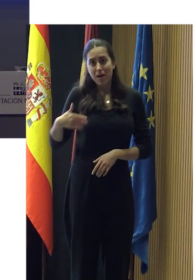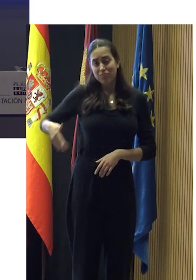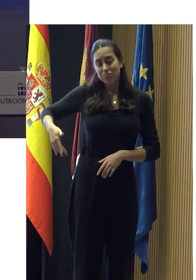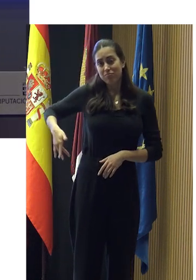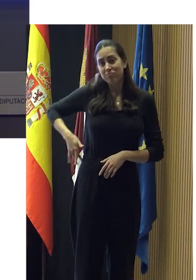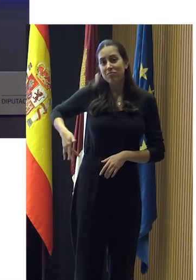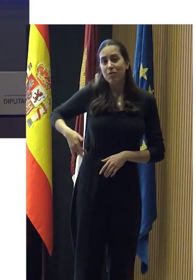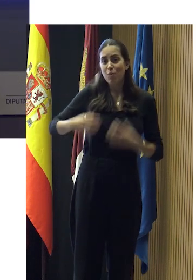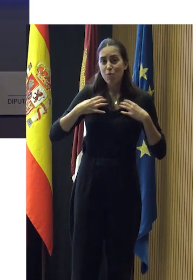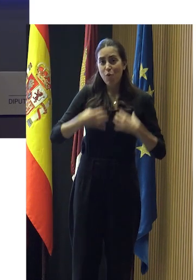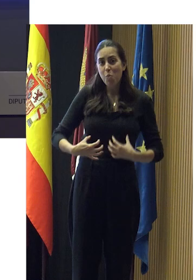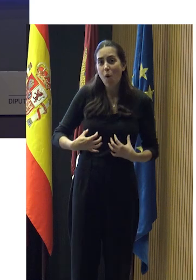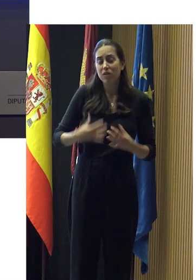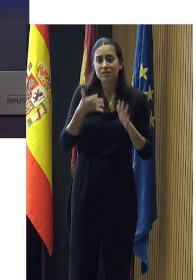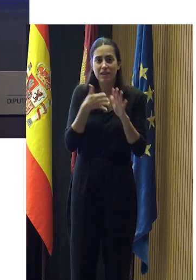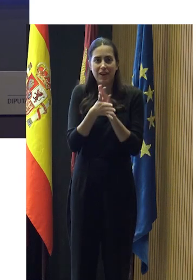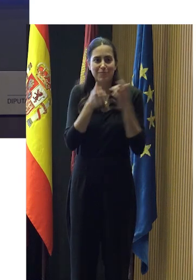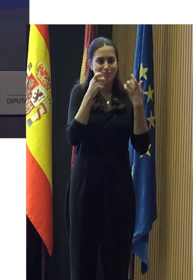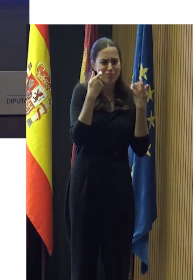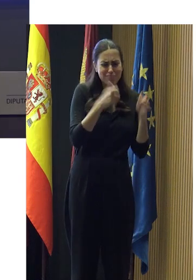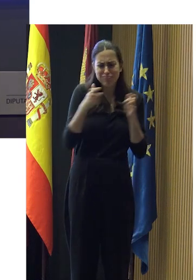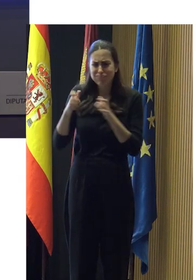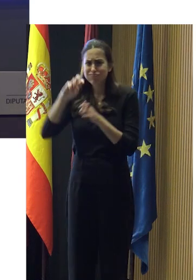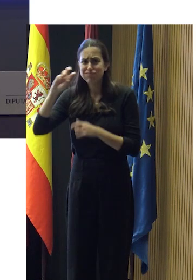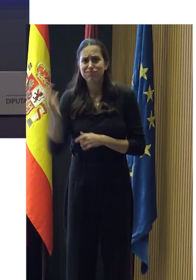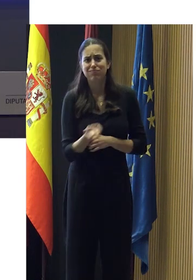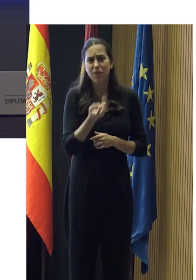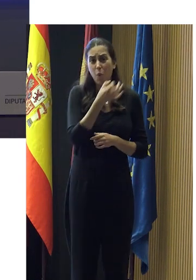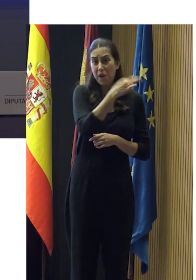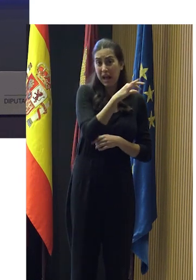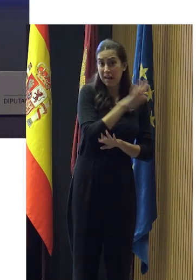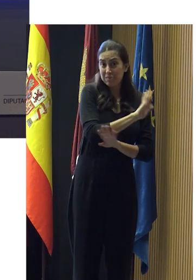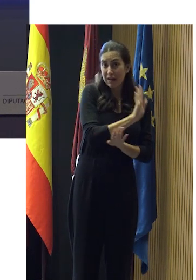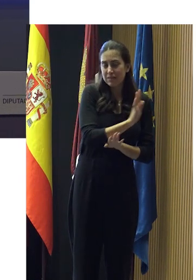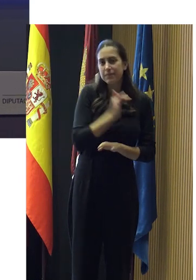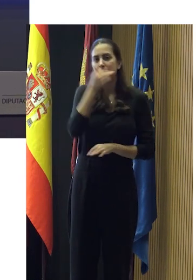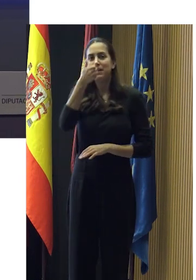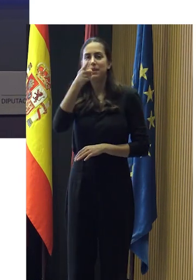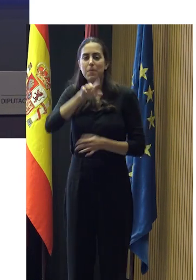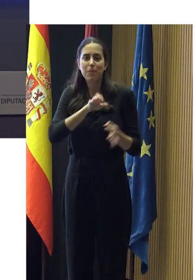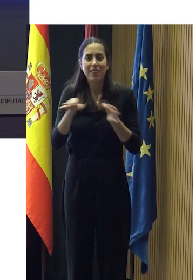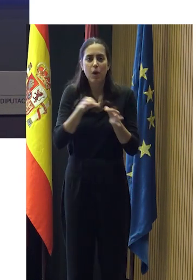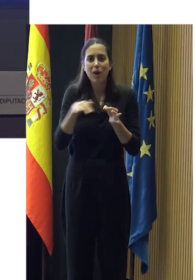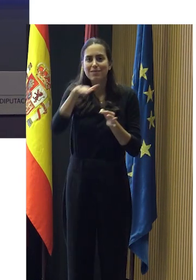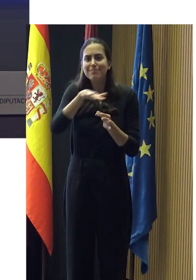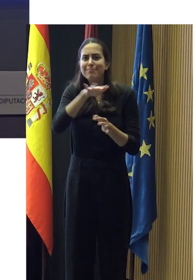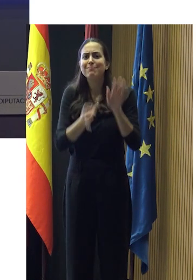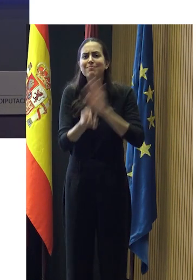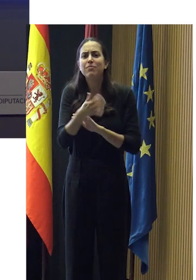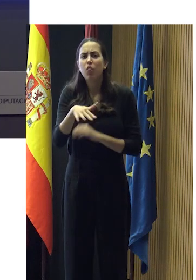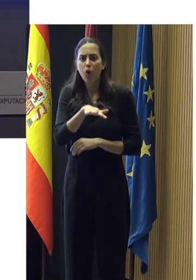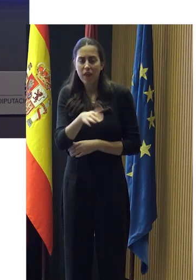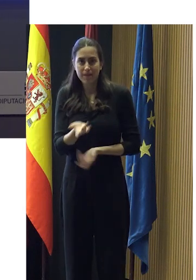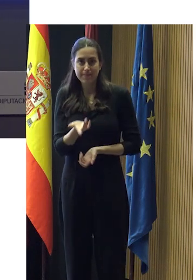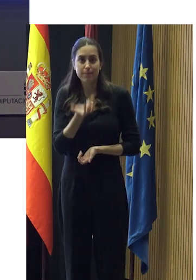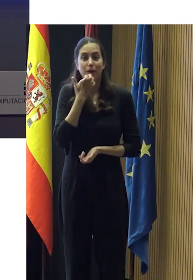pulmón, pero esa no es la única clasificación que hacemos de los tumores. Según la célula de origen, donde se originen los tumores, también vamos